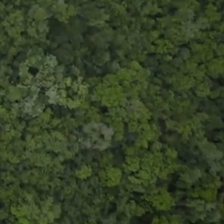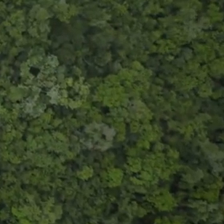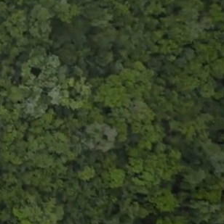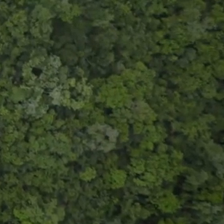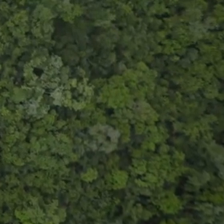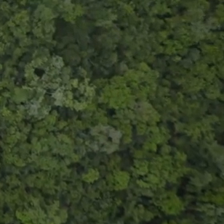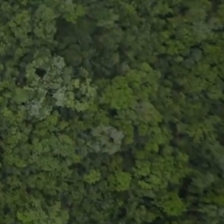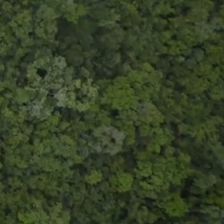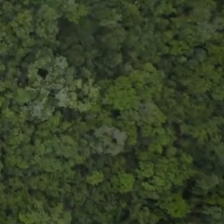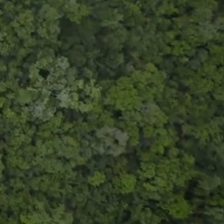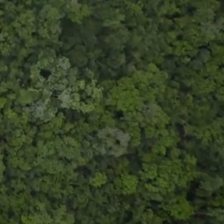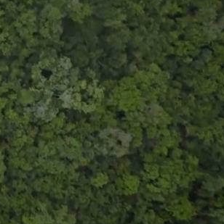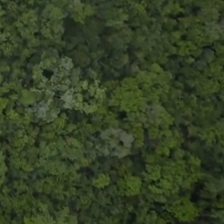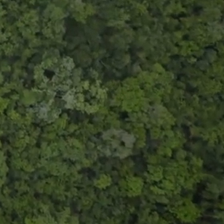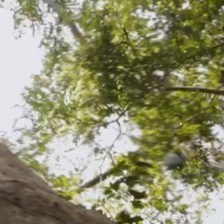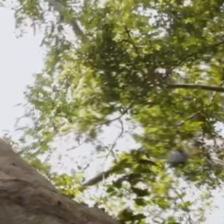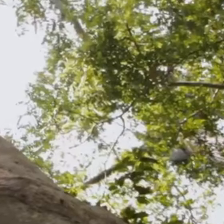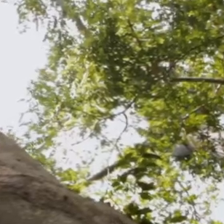de la ciudad de Quintana Roo